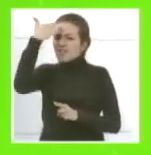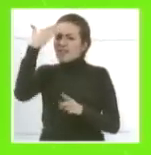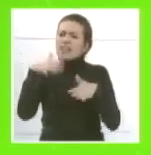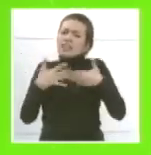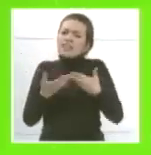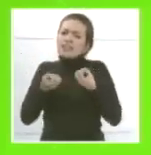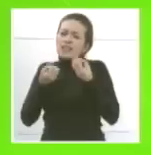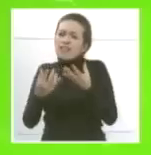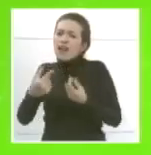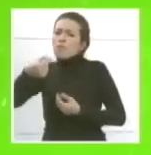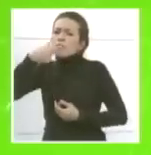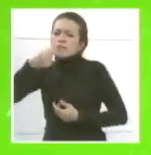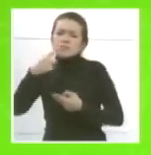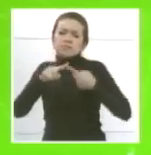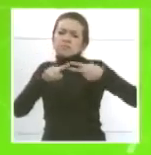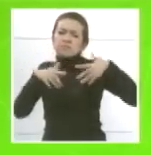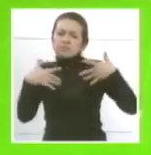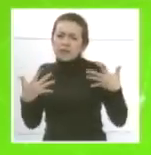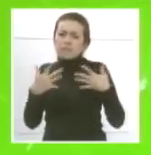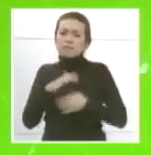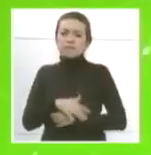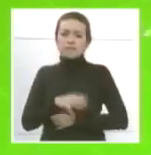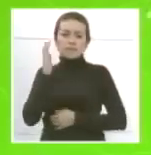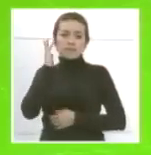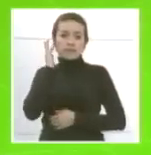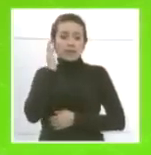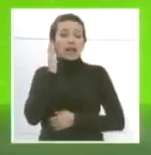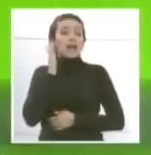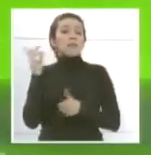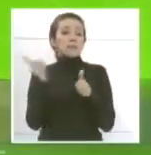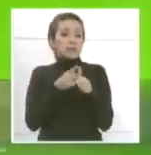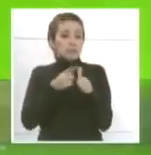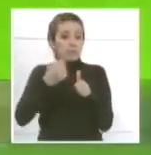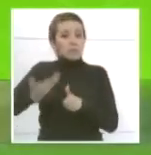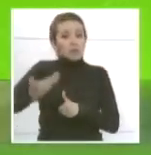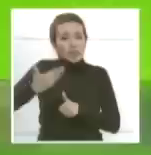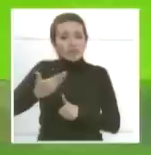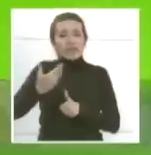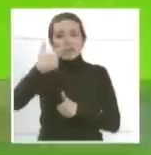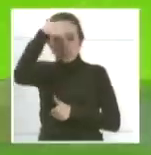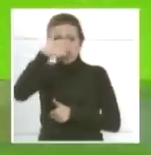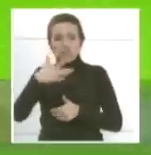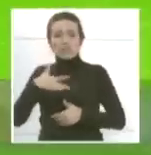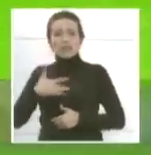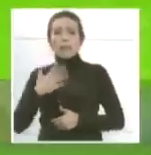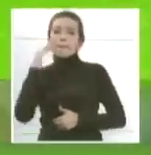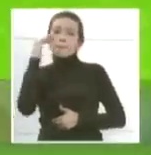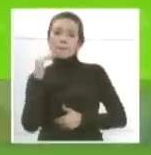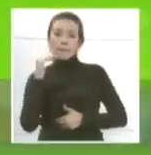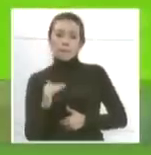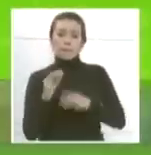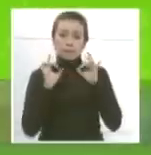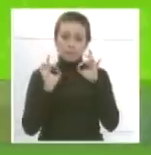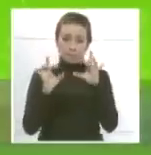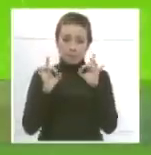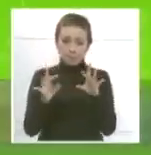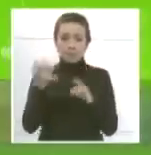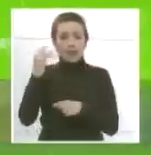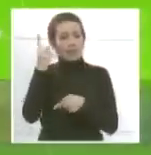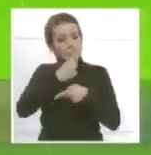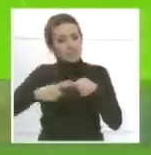ciática. Porque en el cuadro agudo, lo importante es aliviar el dolor. Entonces se utilizan una serie de herramientas que